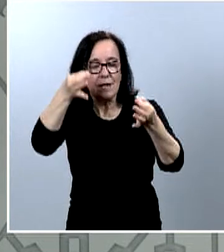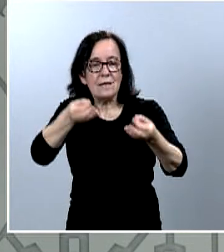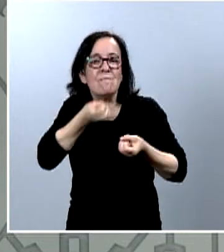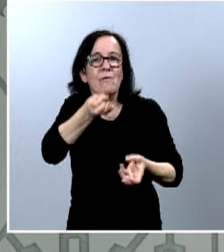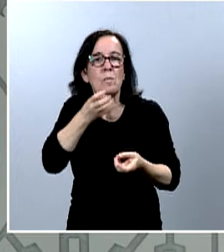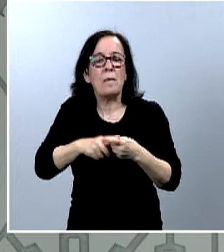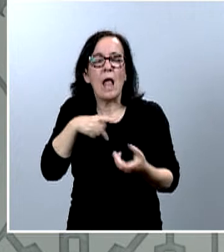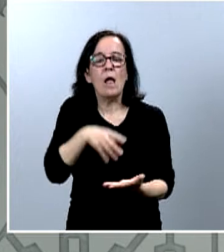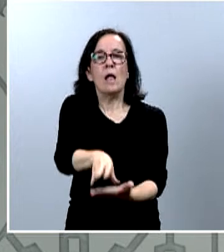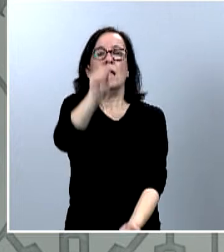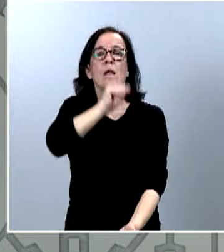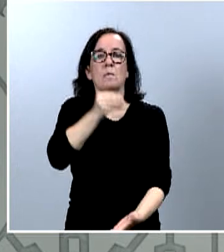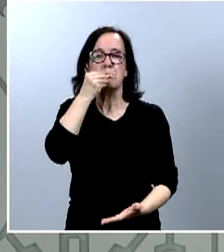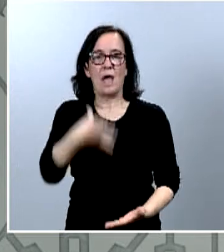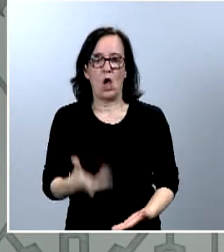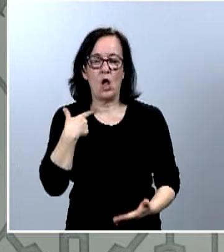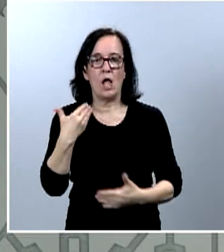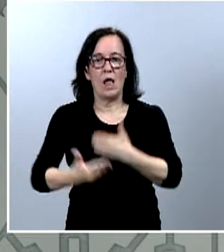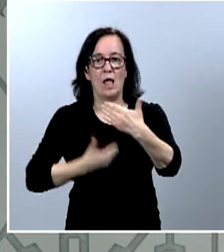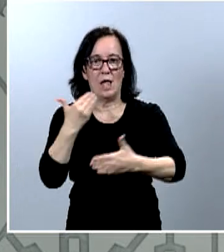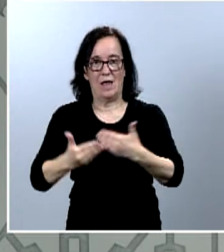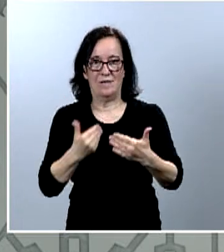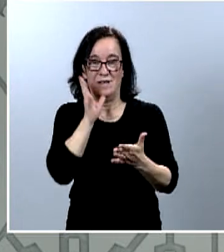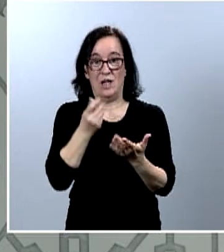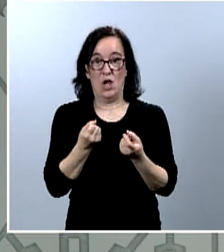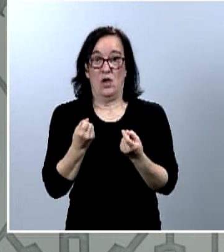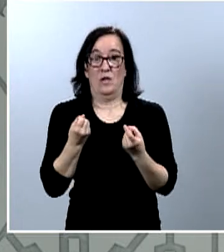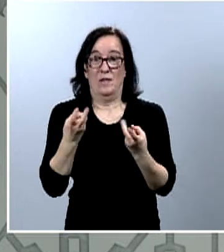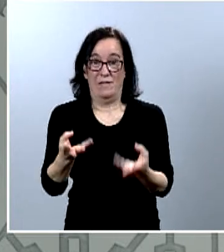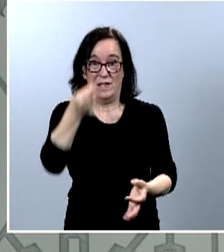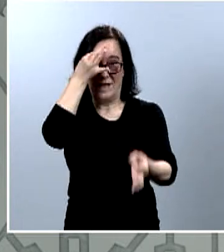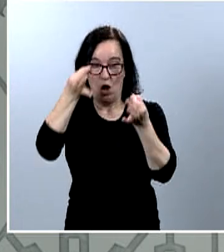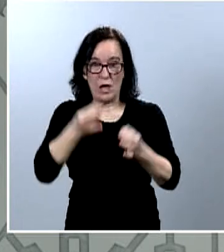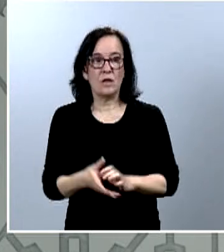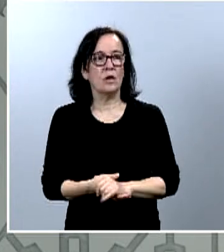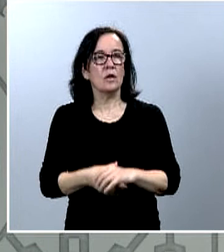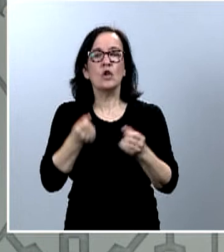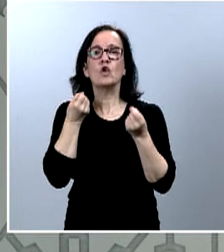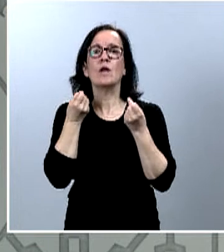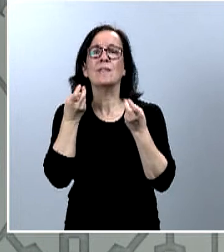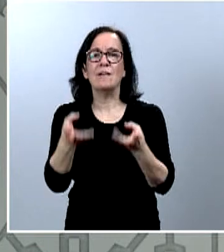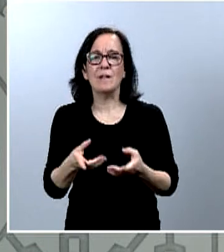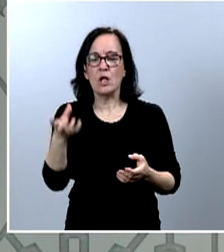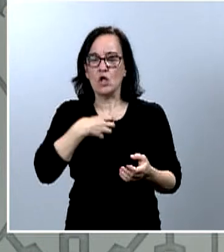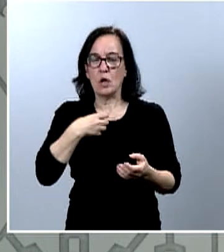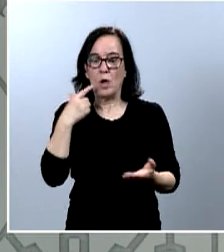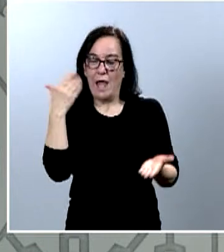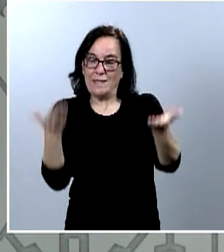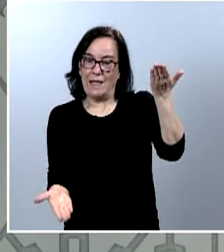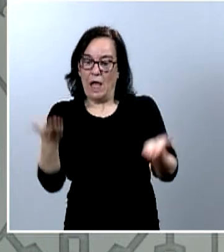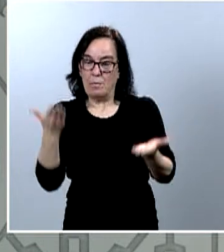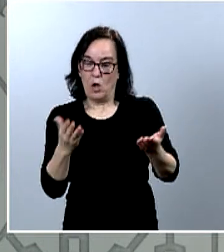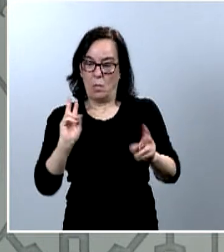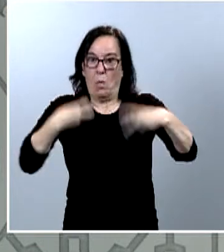entender mejor la evolución de los datos y de las cifras que vamos dando. Son cifras que no se pueden comparar a medida que modificamos